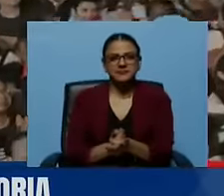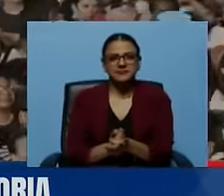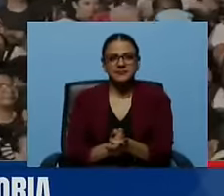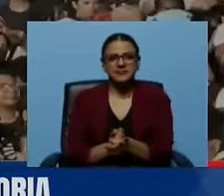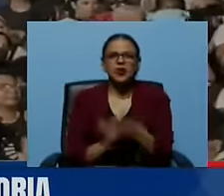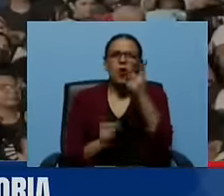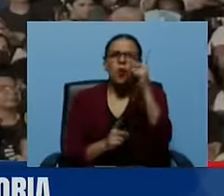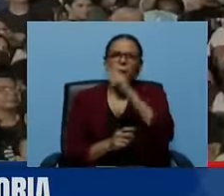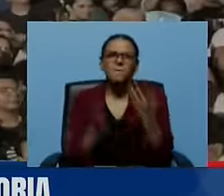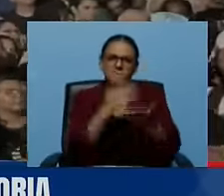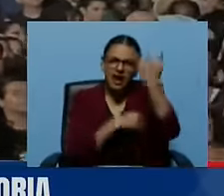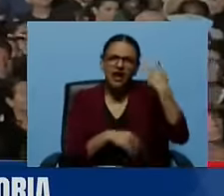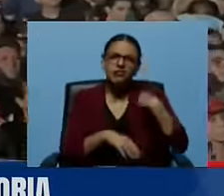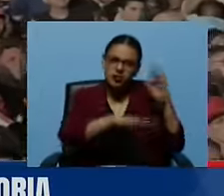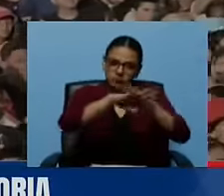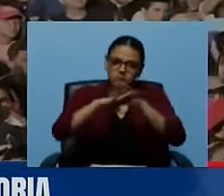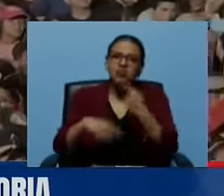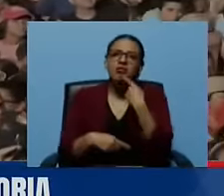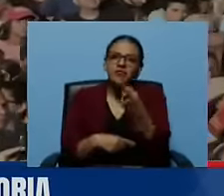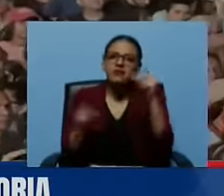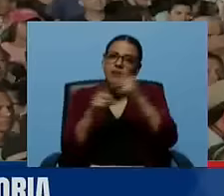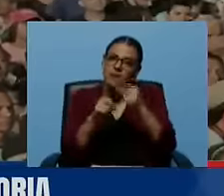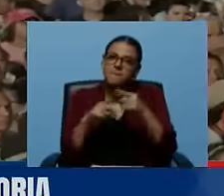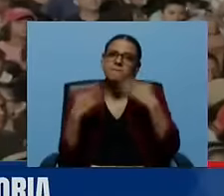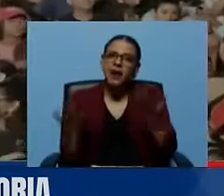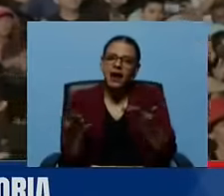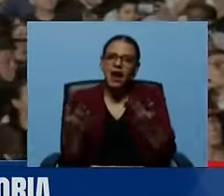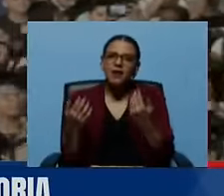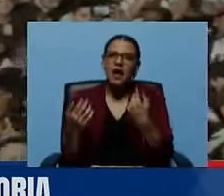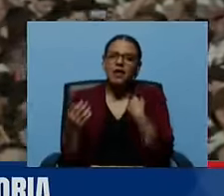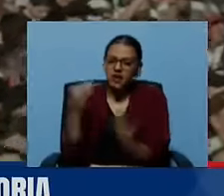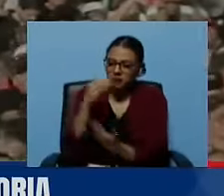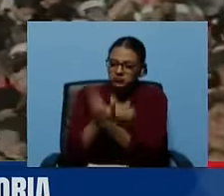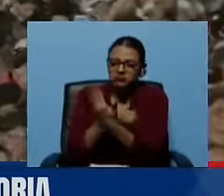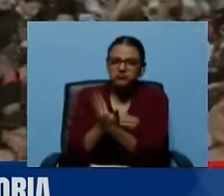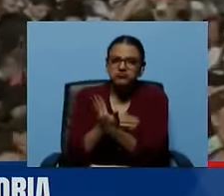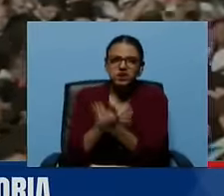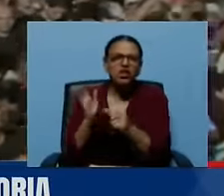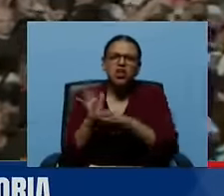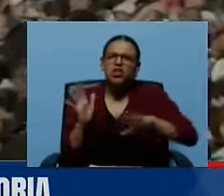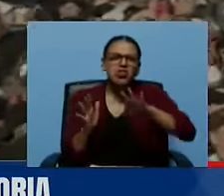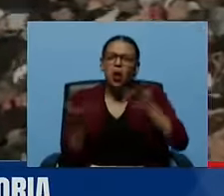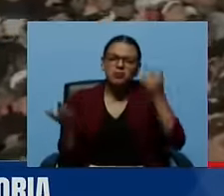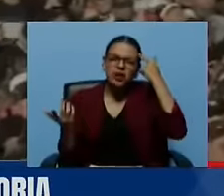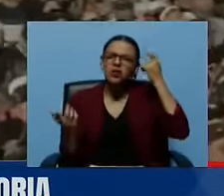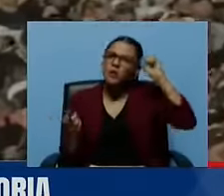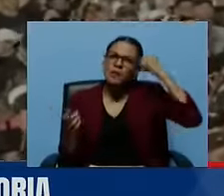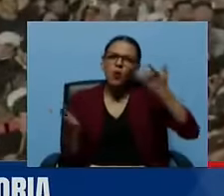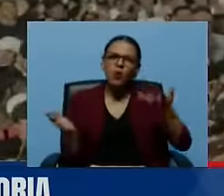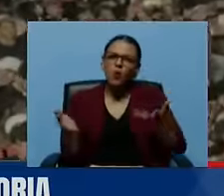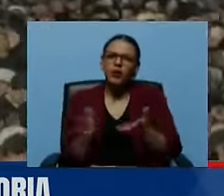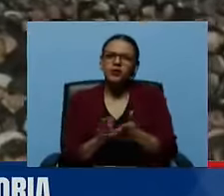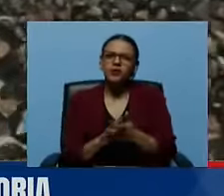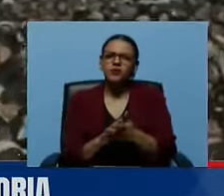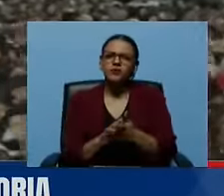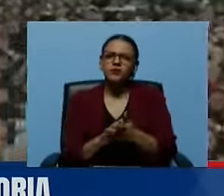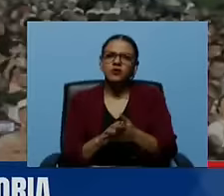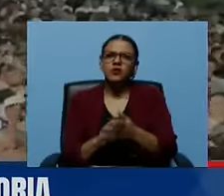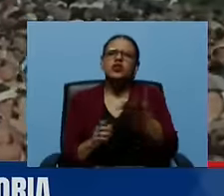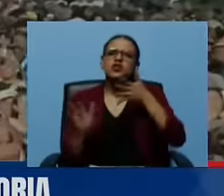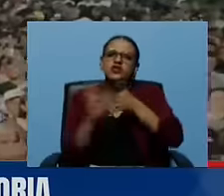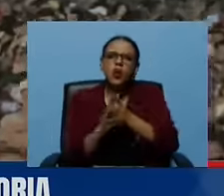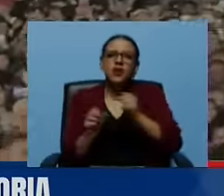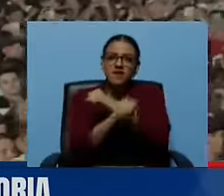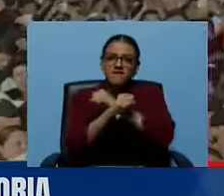Hace un mes yo le dije una palabra que me salió no sé de dónde. Ante el fracaso